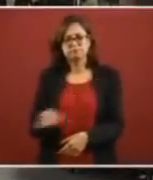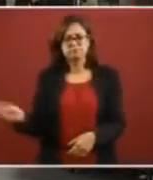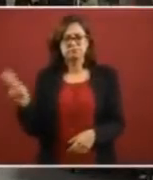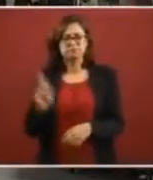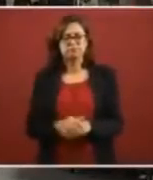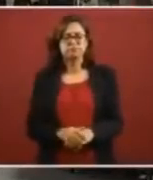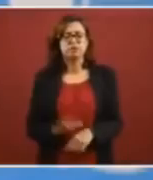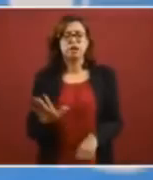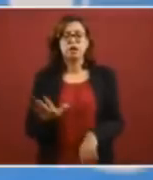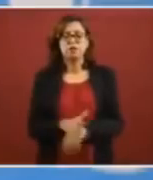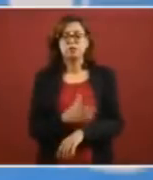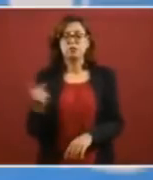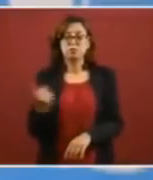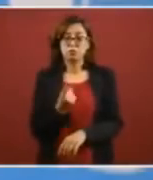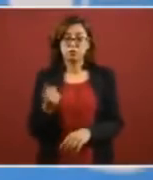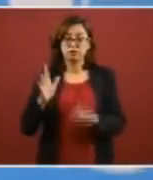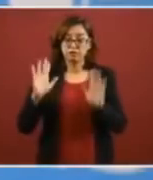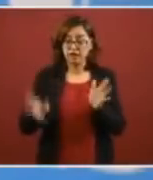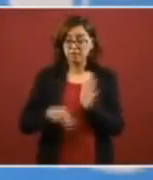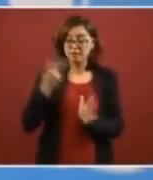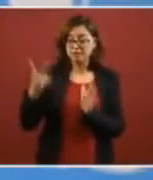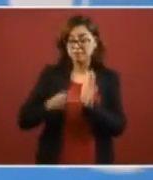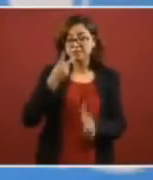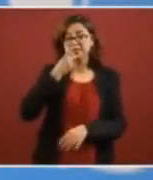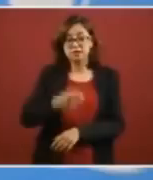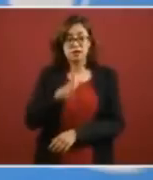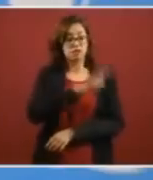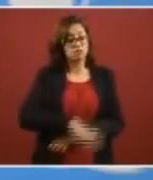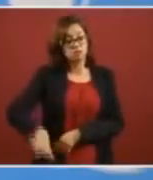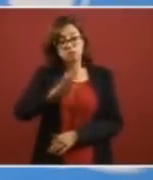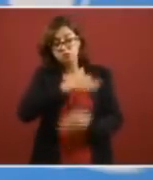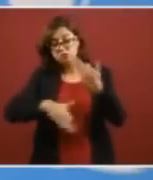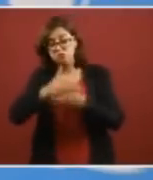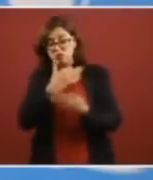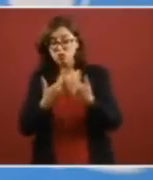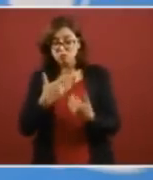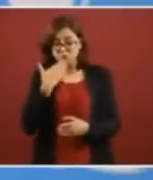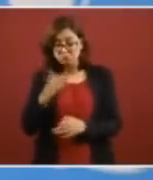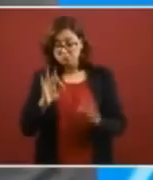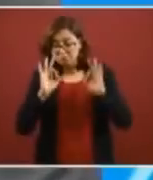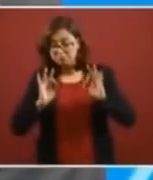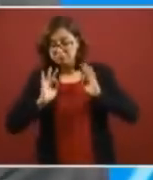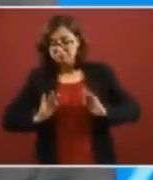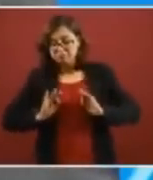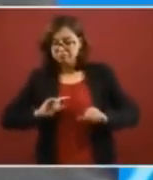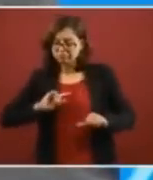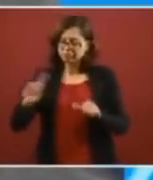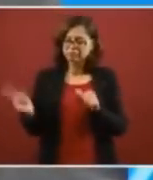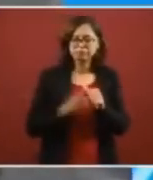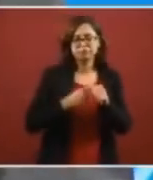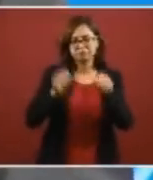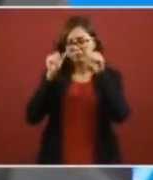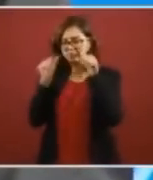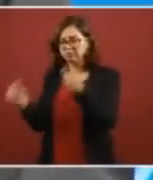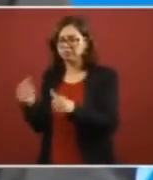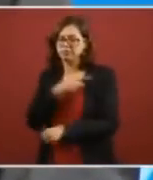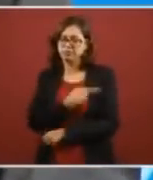aquí se ha dicho, por el bien de todos, primero los pobres. Ese, en esencia,